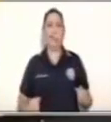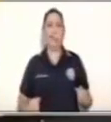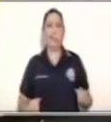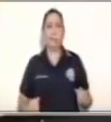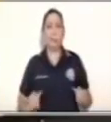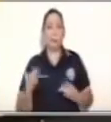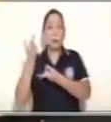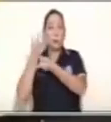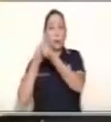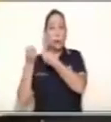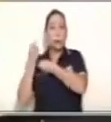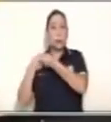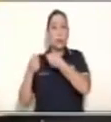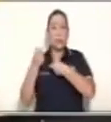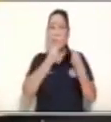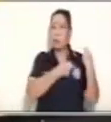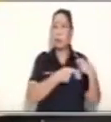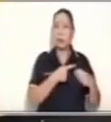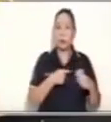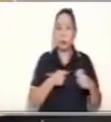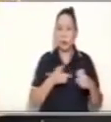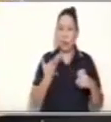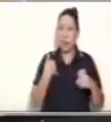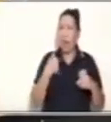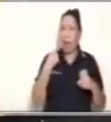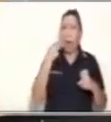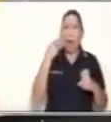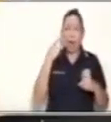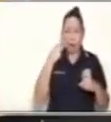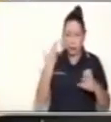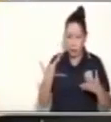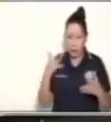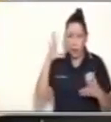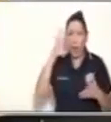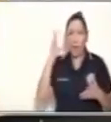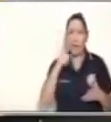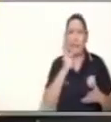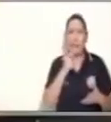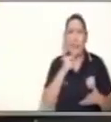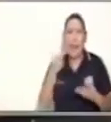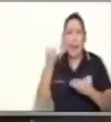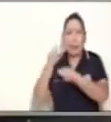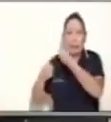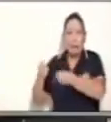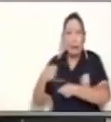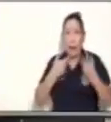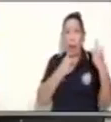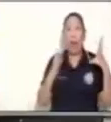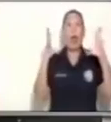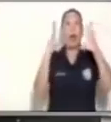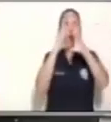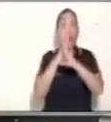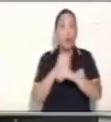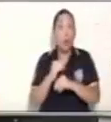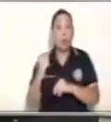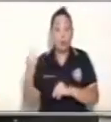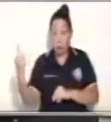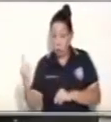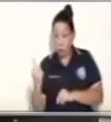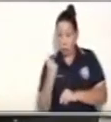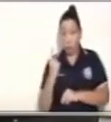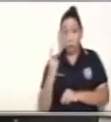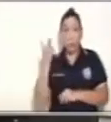tenían que cortar el pelo porque las trenzas eran imposibles de deshacerlas. En el